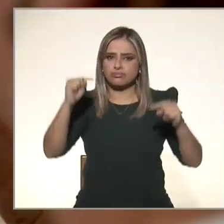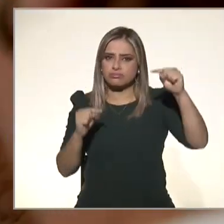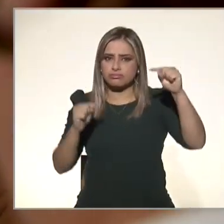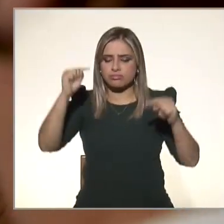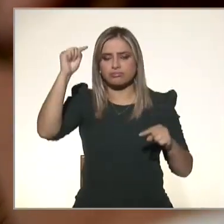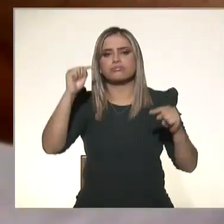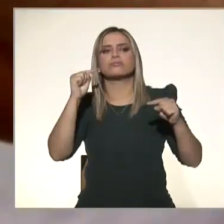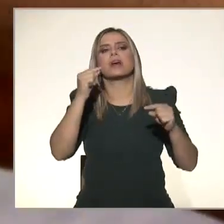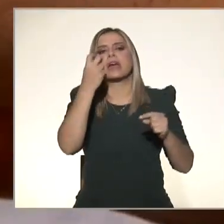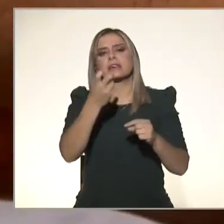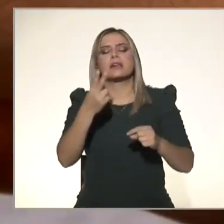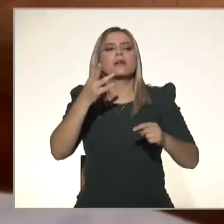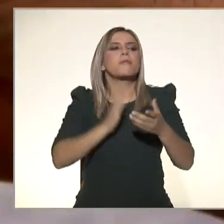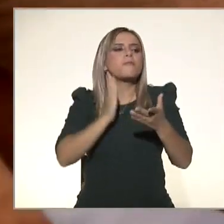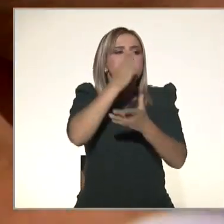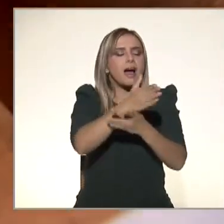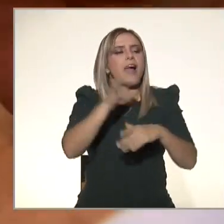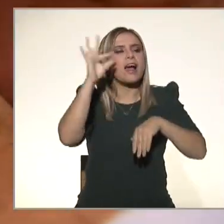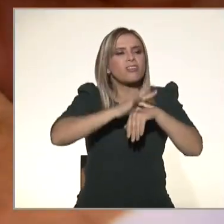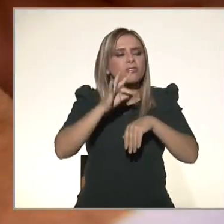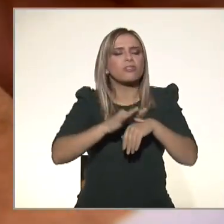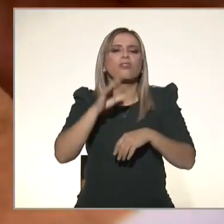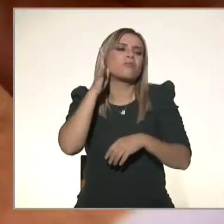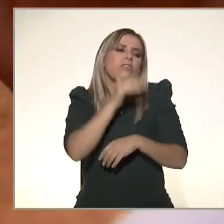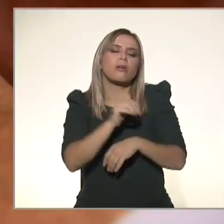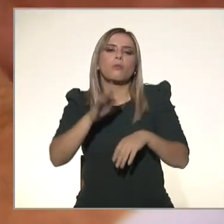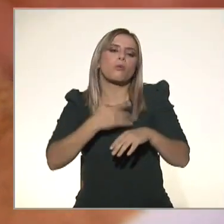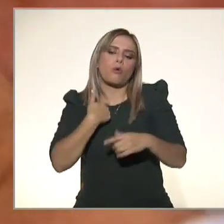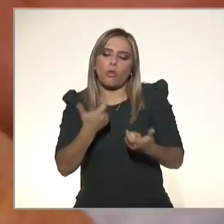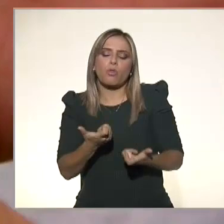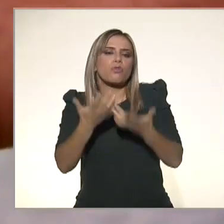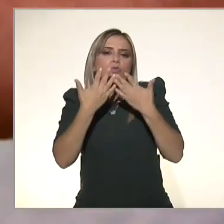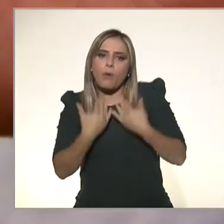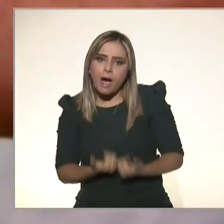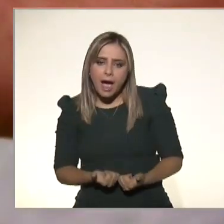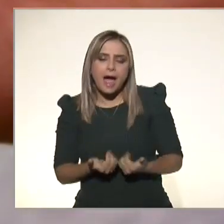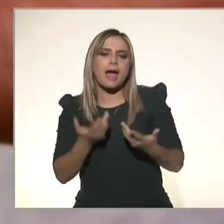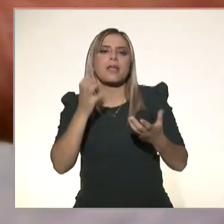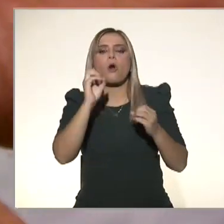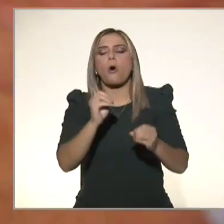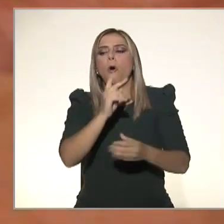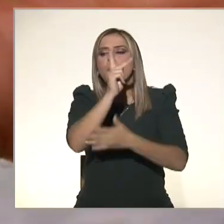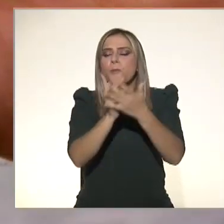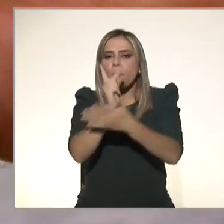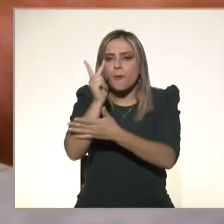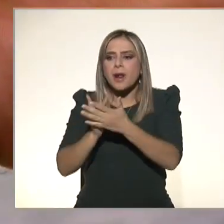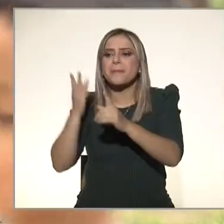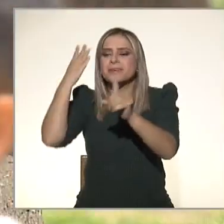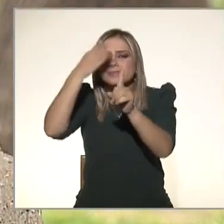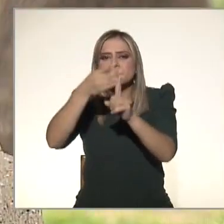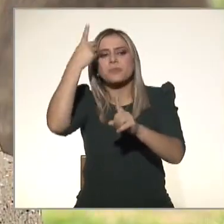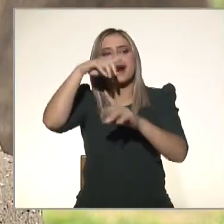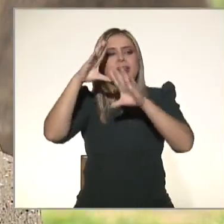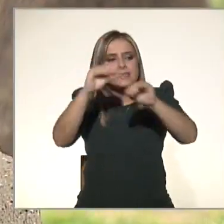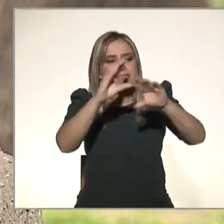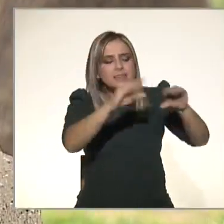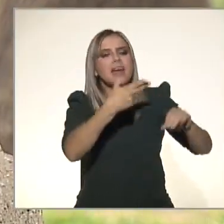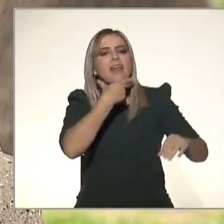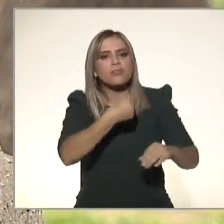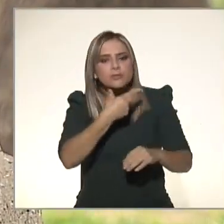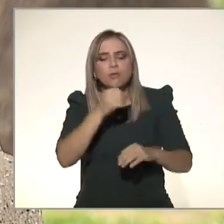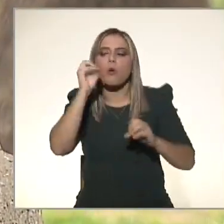de servicios de salud preventivos y curativos, insuficiencia de programas con enfoque de género y la